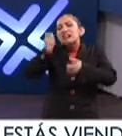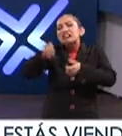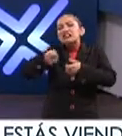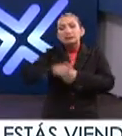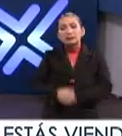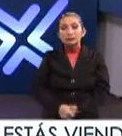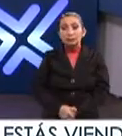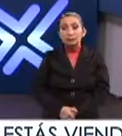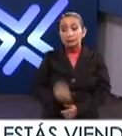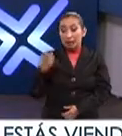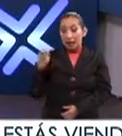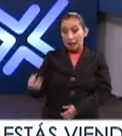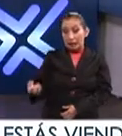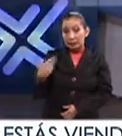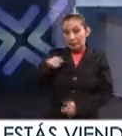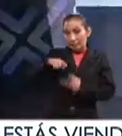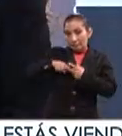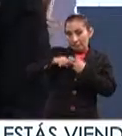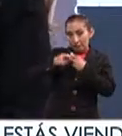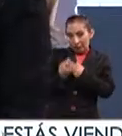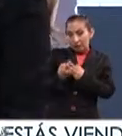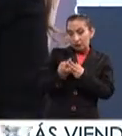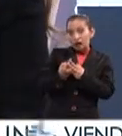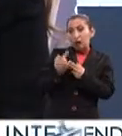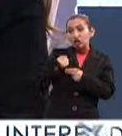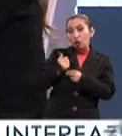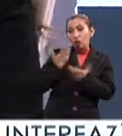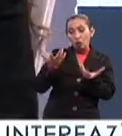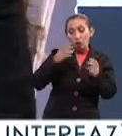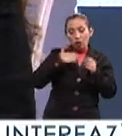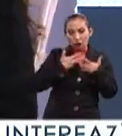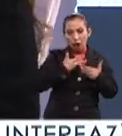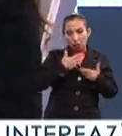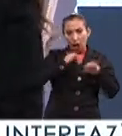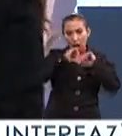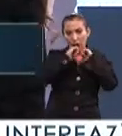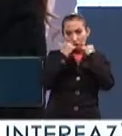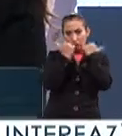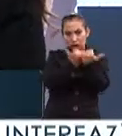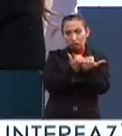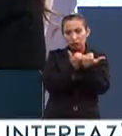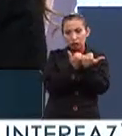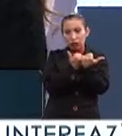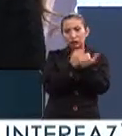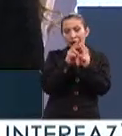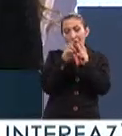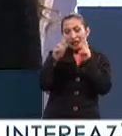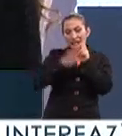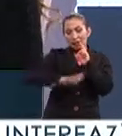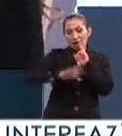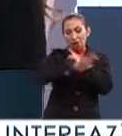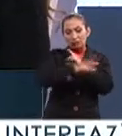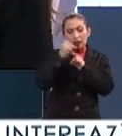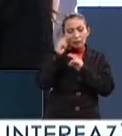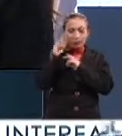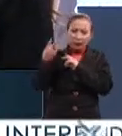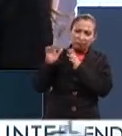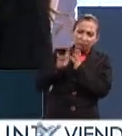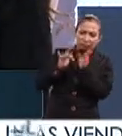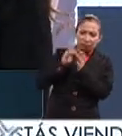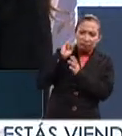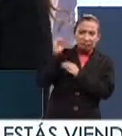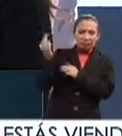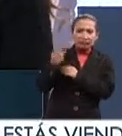trata? Pues este movimiento nace, que yo manejo una asociación, dirijo una asociación de vecinos y nace de ver